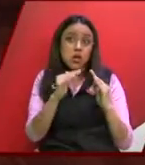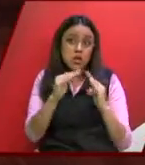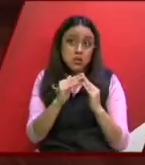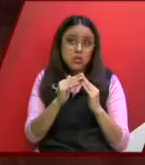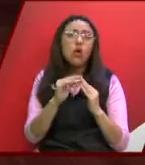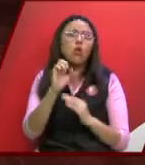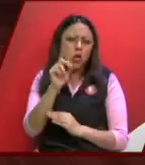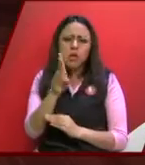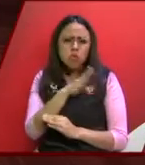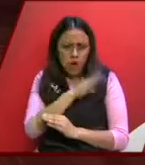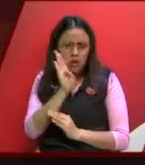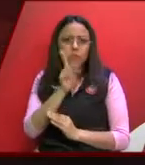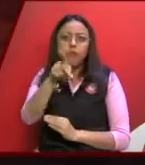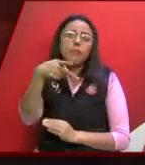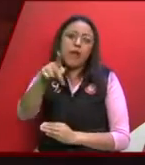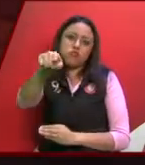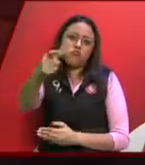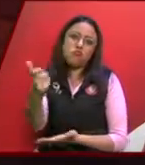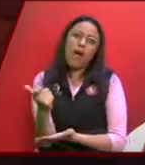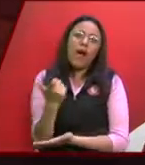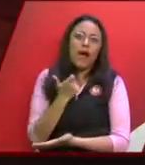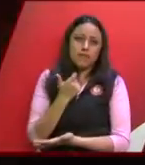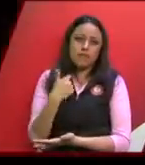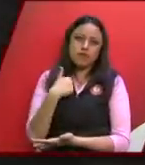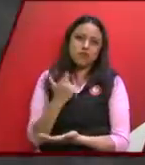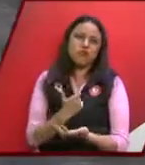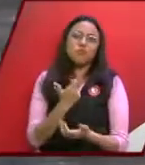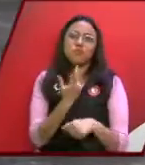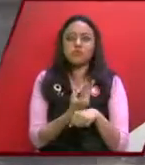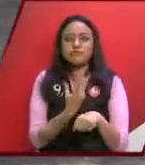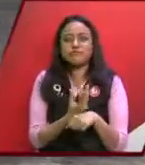nos paguen lo que hemos gastado